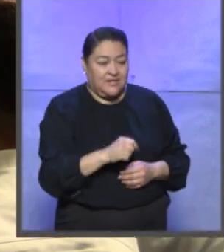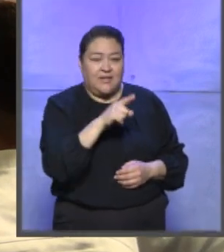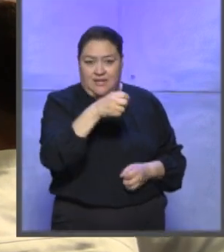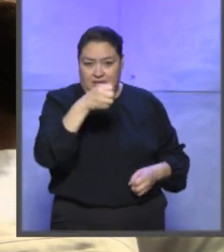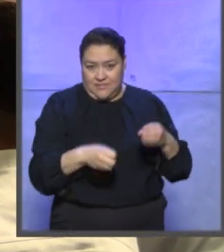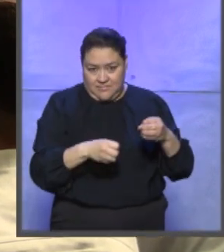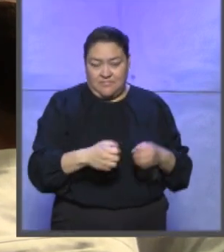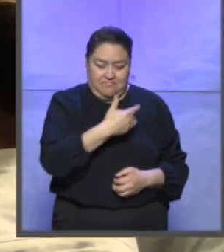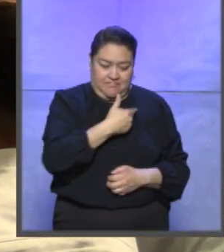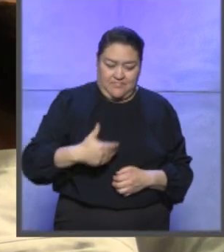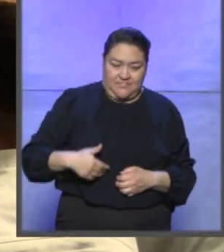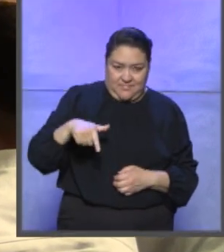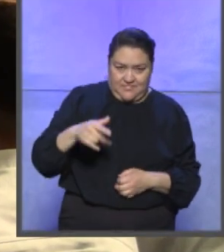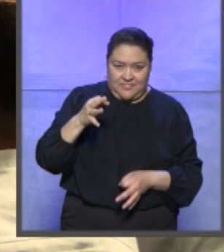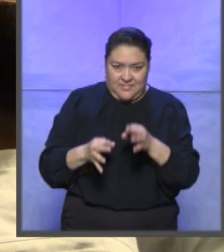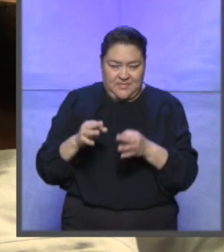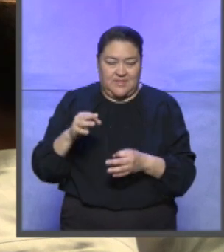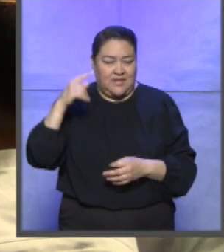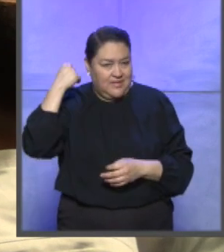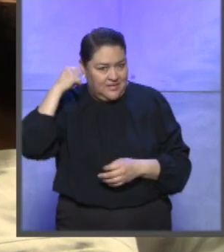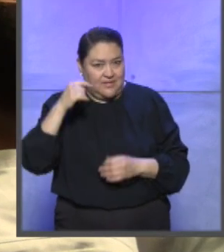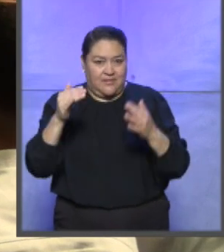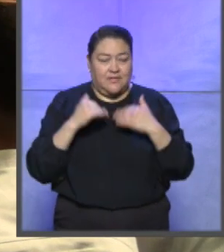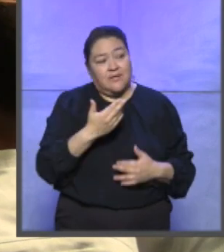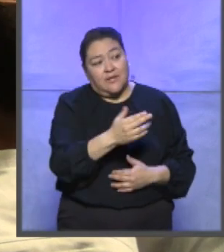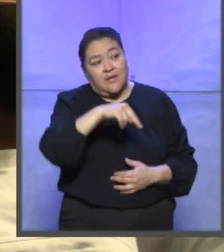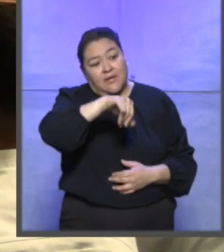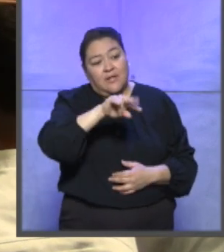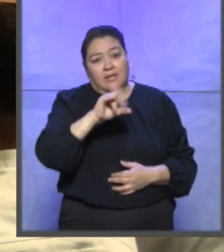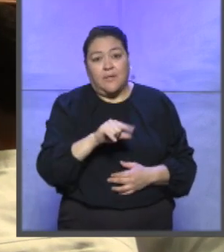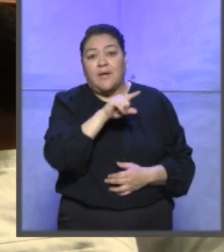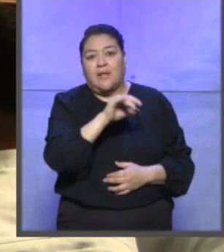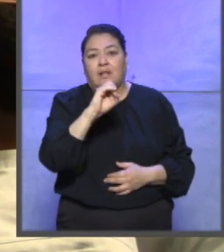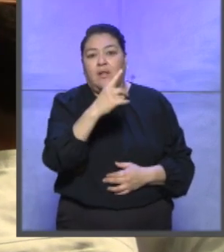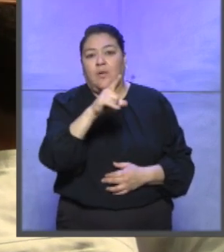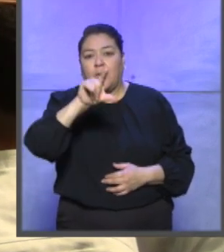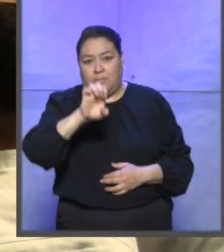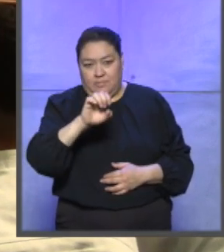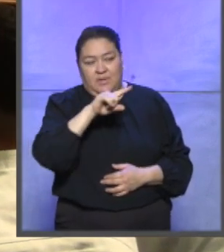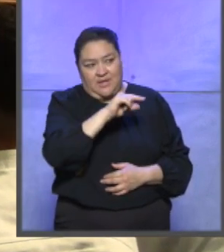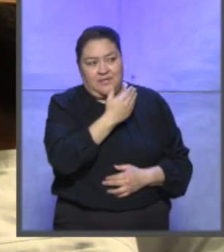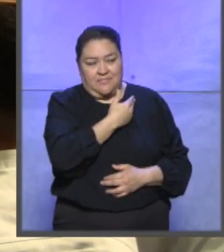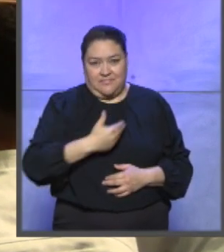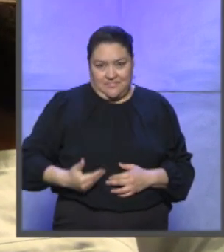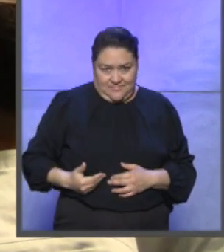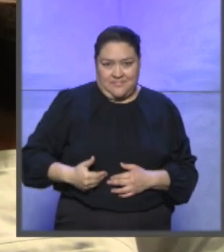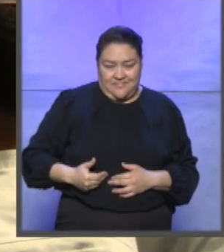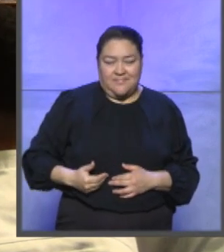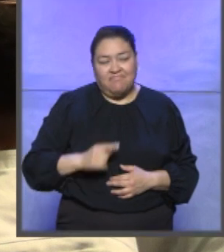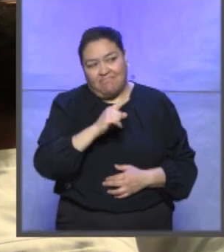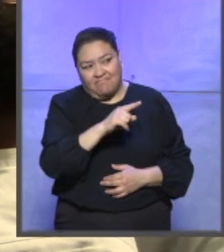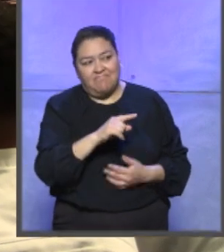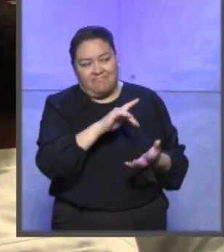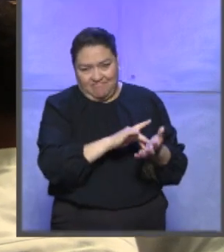Armengol, magistrada presidenta del Tribunal Electoral de Tabasco, así como a la maestra Elizabeth Navarro Tierra, consejera presidenta del Tribunal Electoral